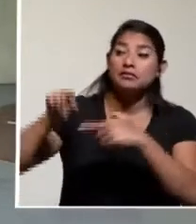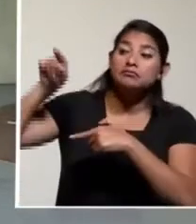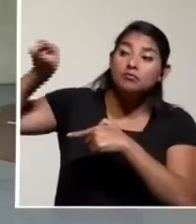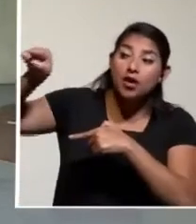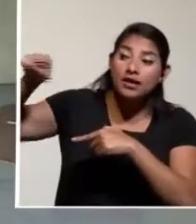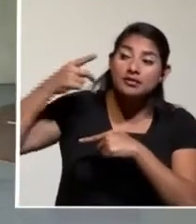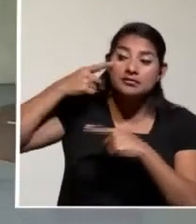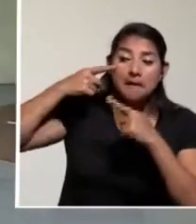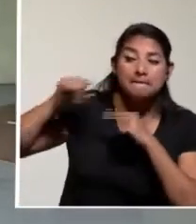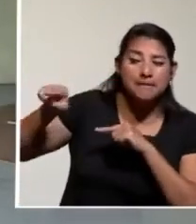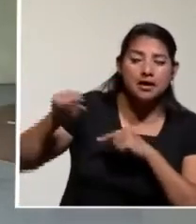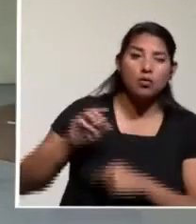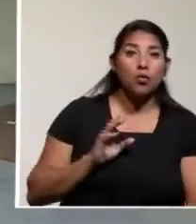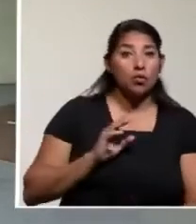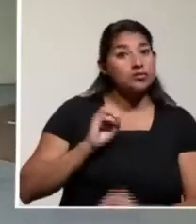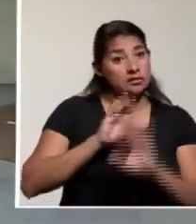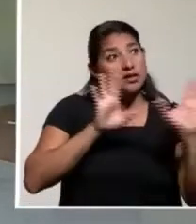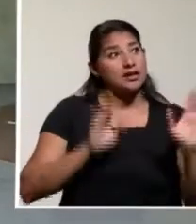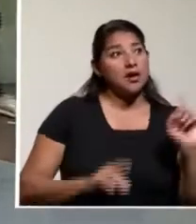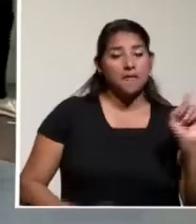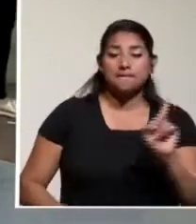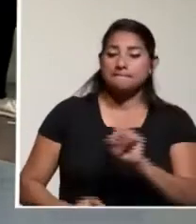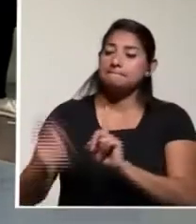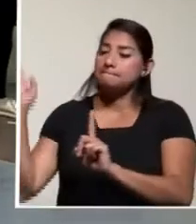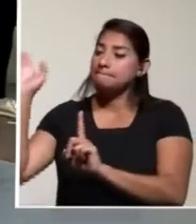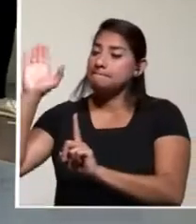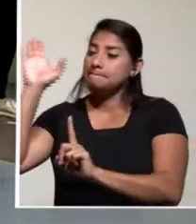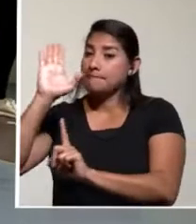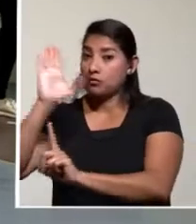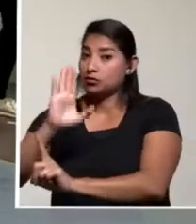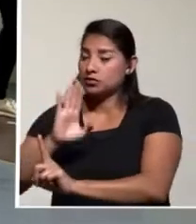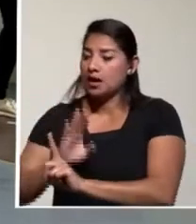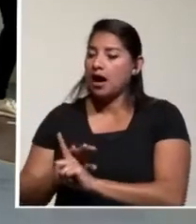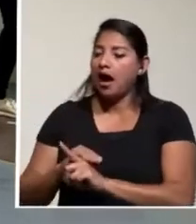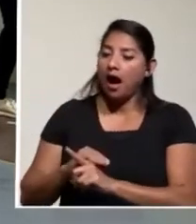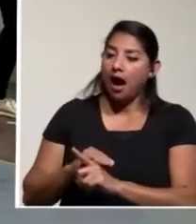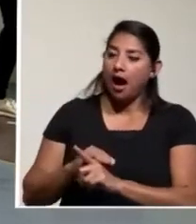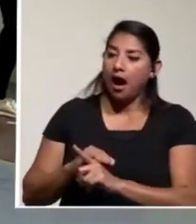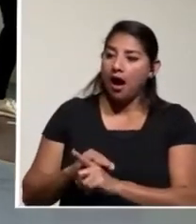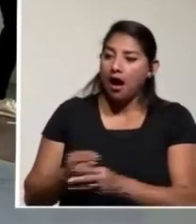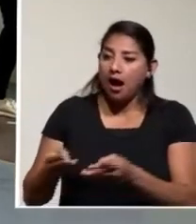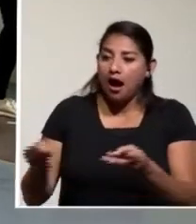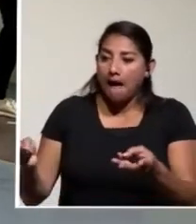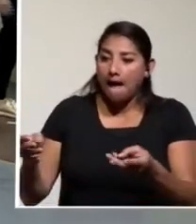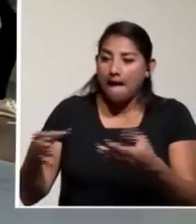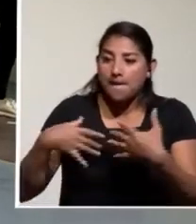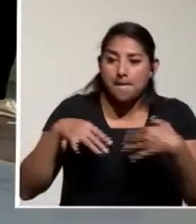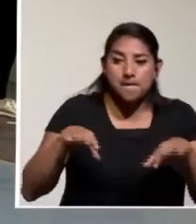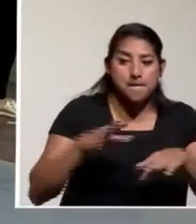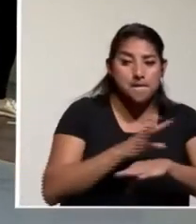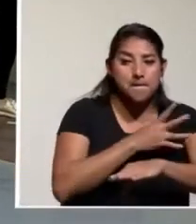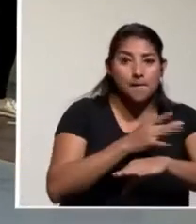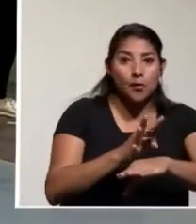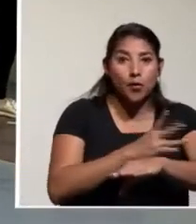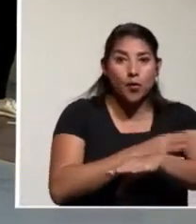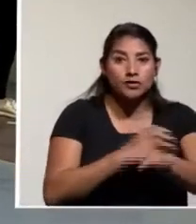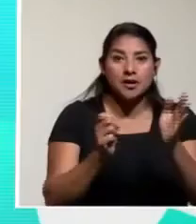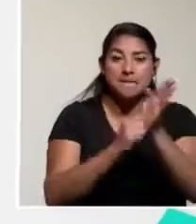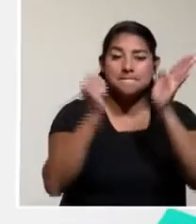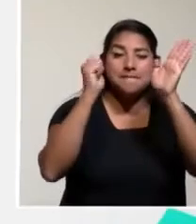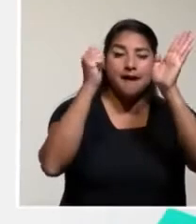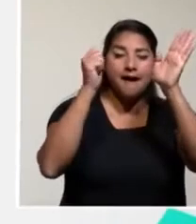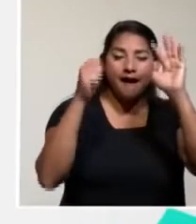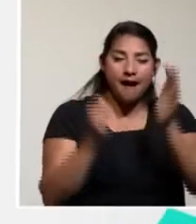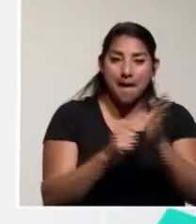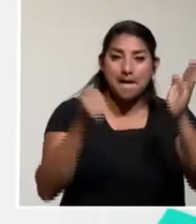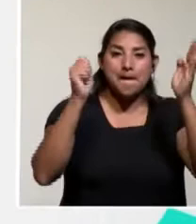Están, fíjese, Niña Carla. Claro que sí. ¿Qué hay ahí? Uh-huh. Bueno, instrumentos tenemos... musicales. Ajá. Y. Pandereta. De